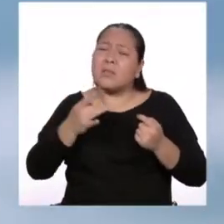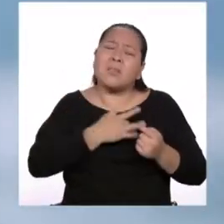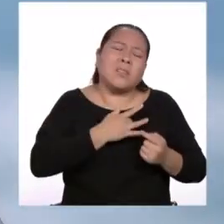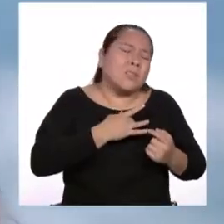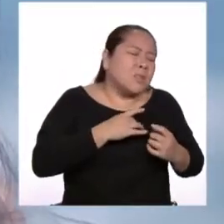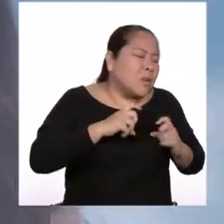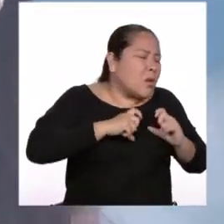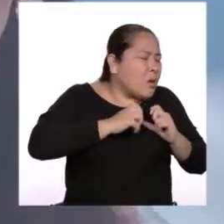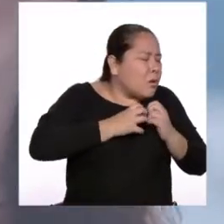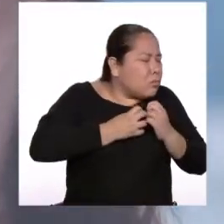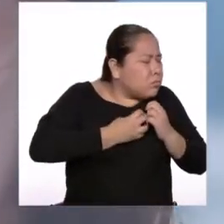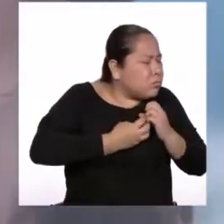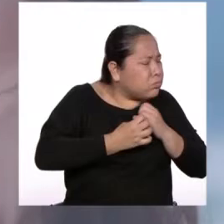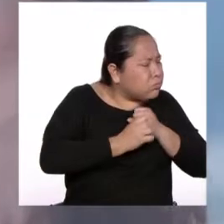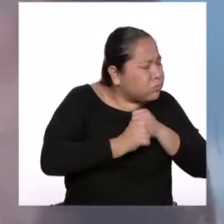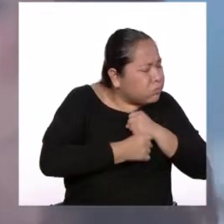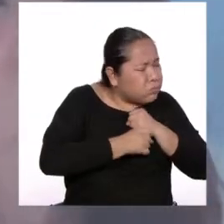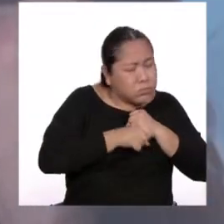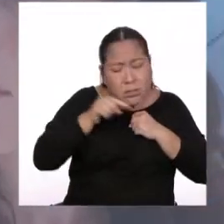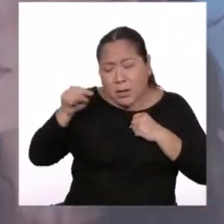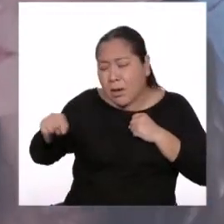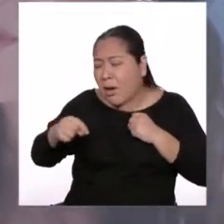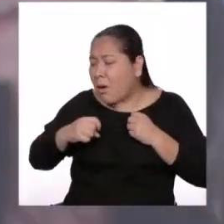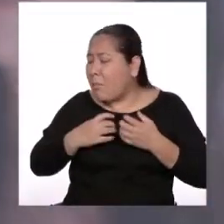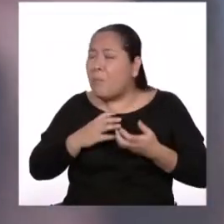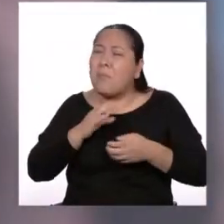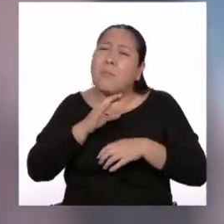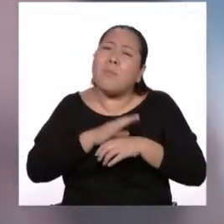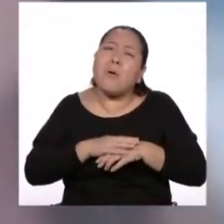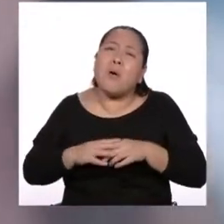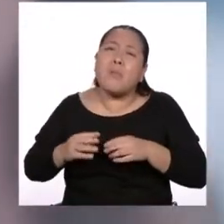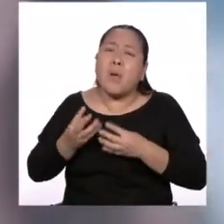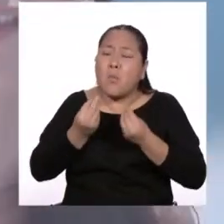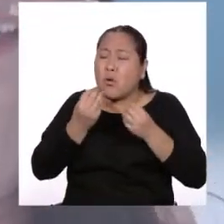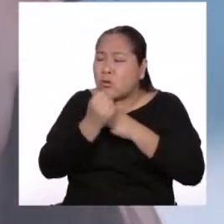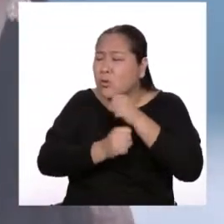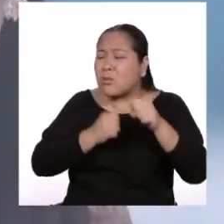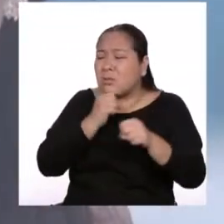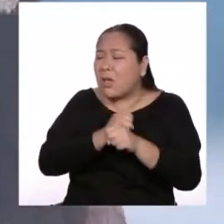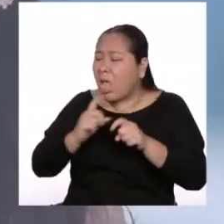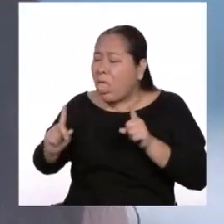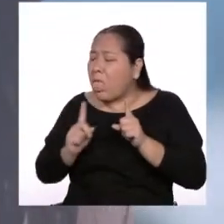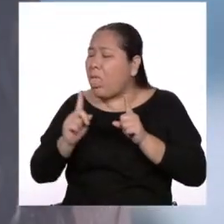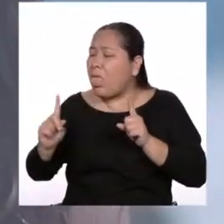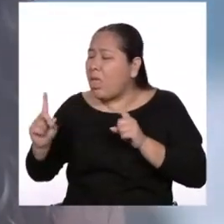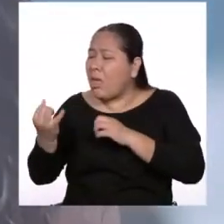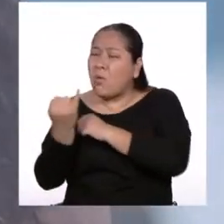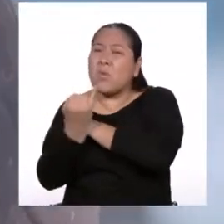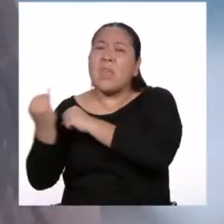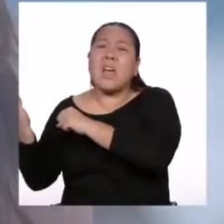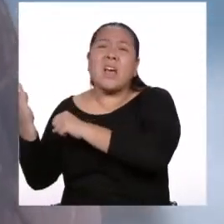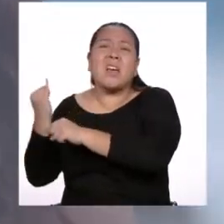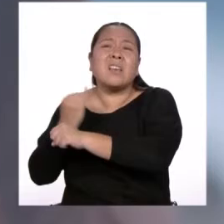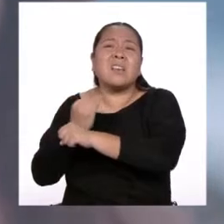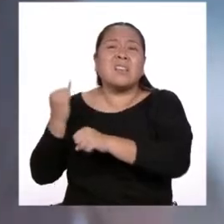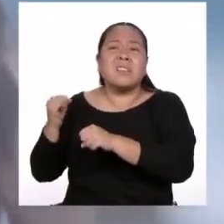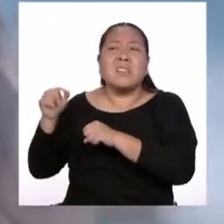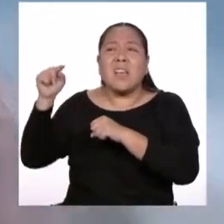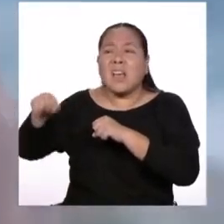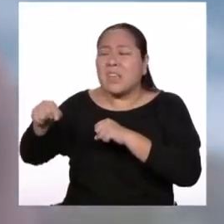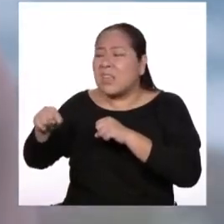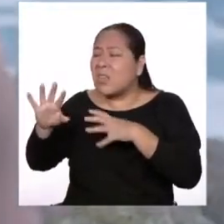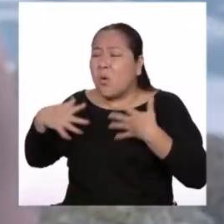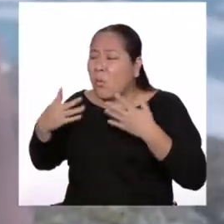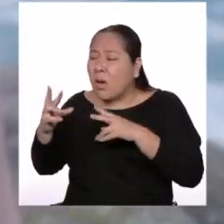corazón. Por ese desdichado que lleva ya muchos años lejos de los suyos y está en una isla rodeado de corriente donde habita el ombligo del